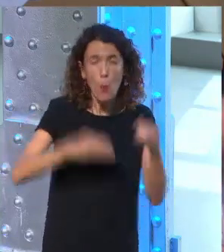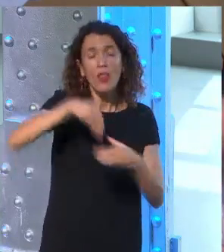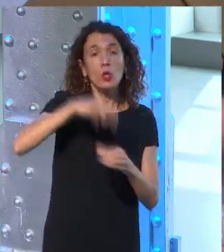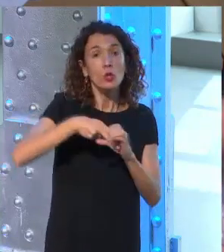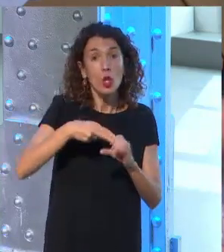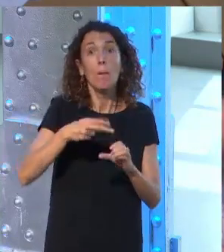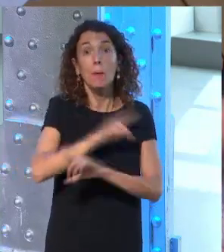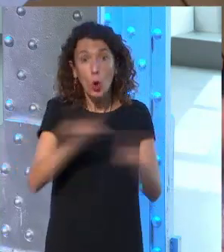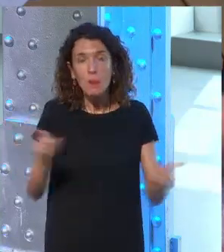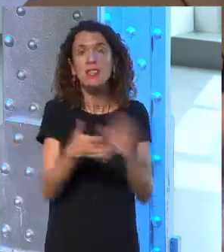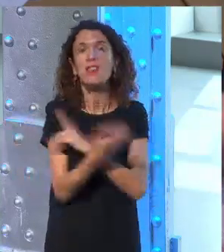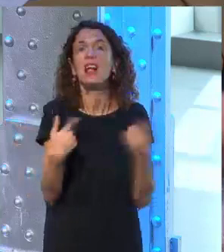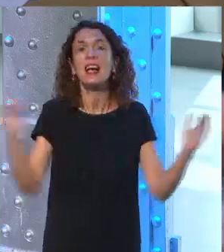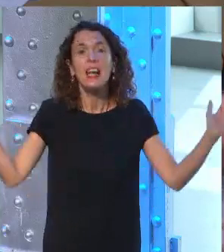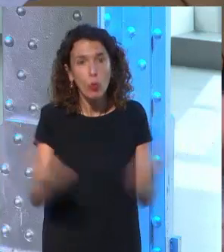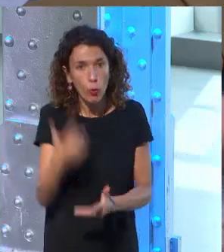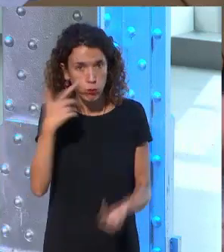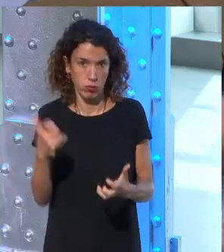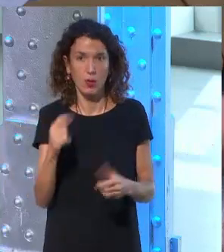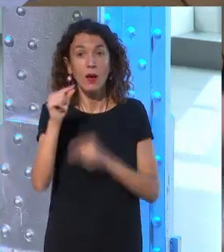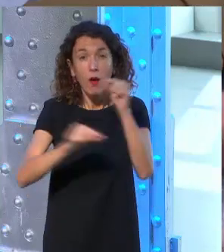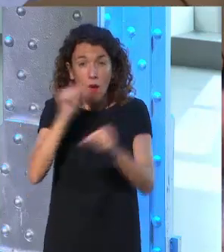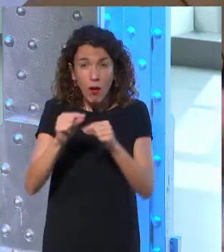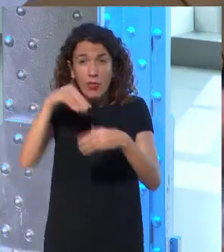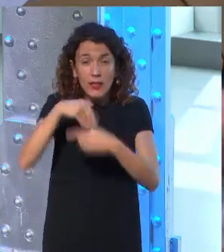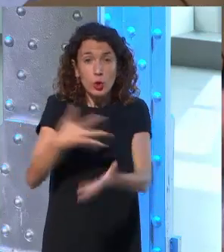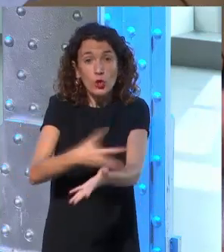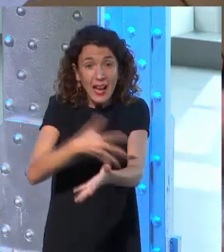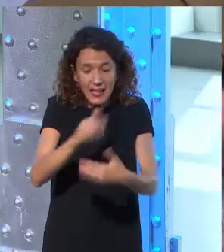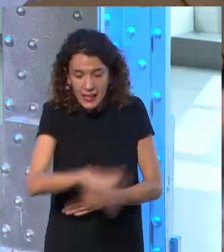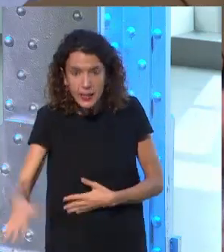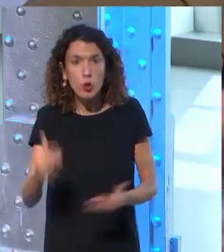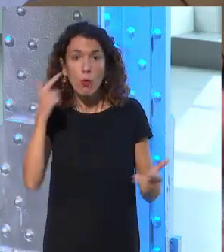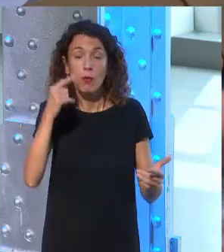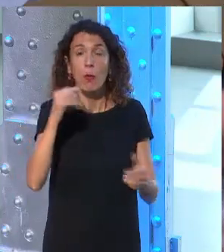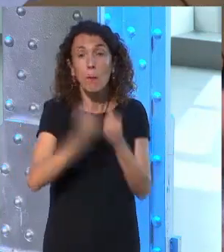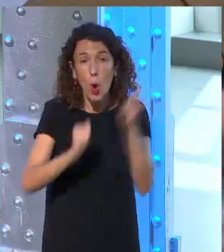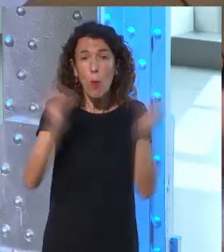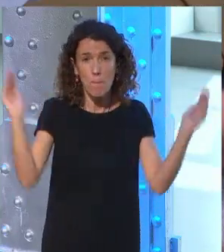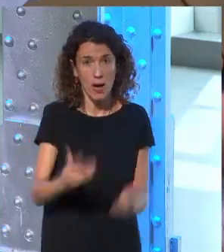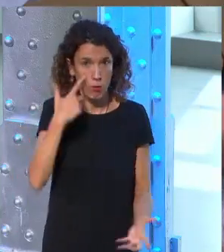se produce un desplome, una reducción de la concentración de plomo en la sangre de los niños. Por lo tanto,